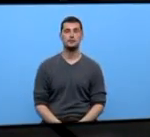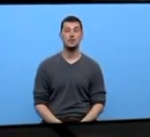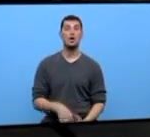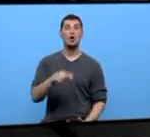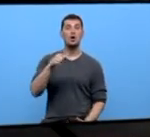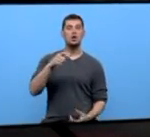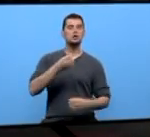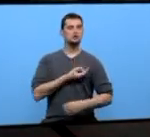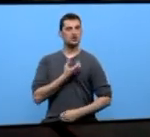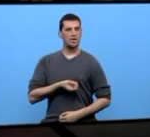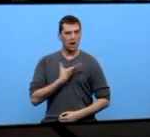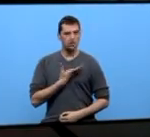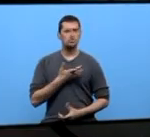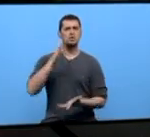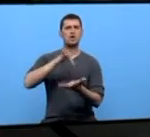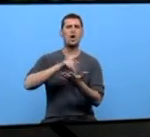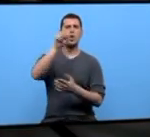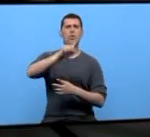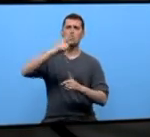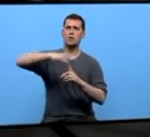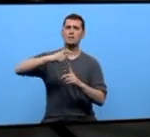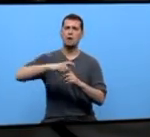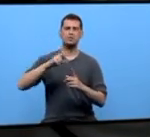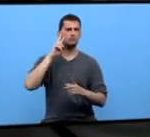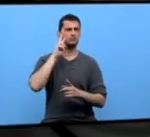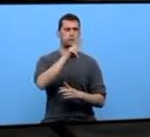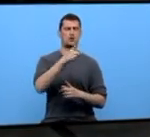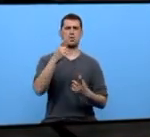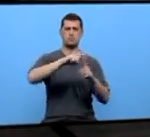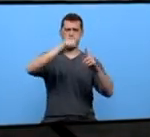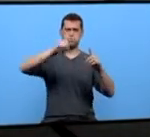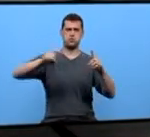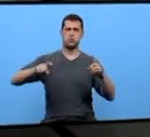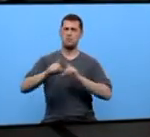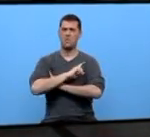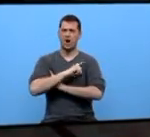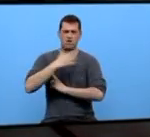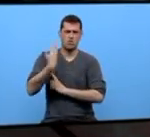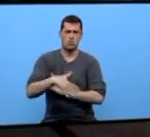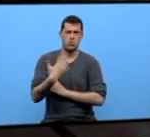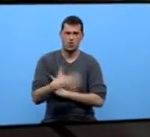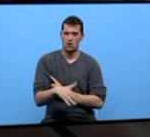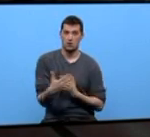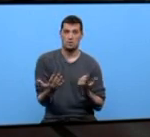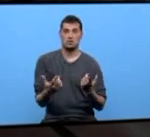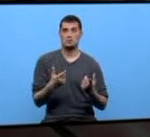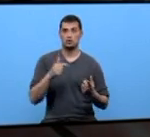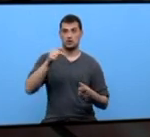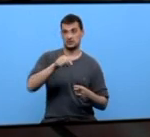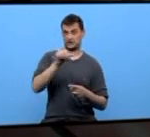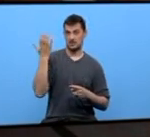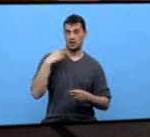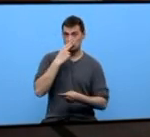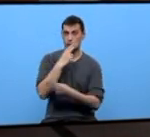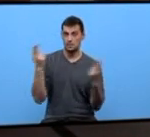Os sindicatos celebraron o 1º de maio coa mirada posta nas cifras do paro da Enquisa de Poboación Activa, dadas a coñecer esta mesma